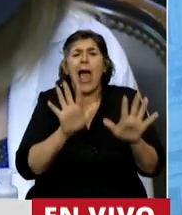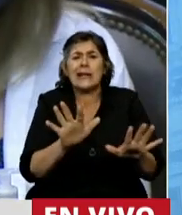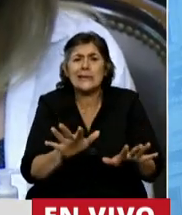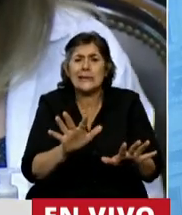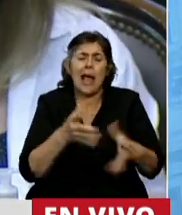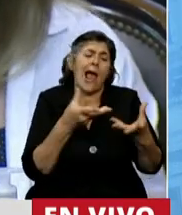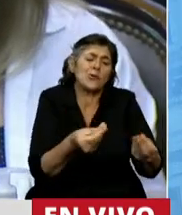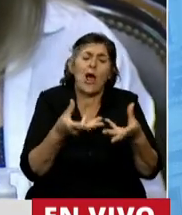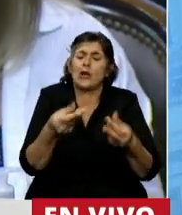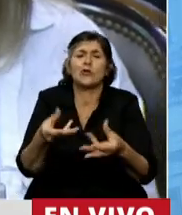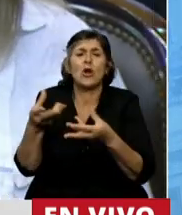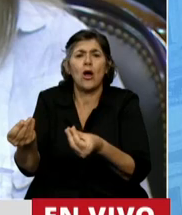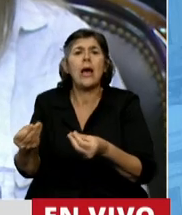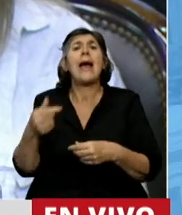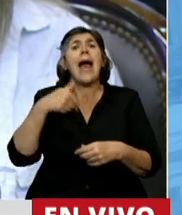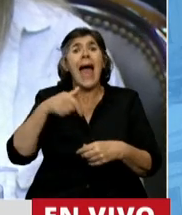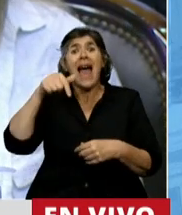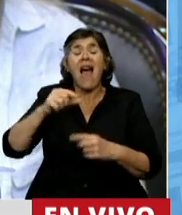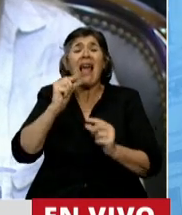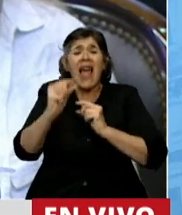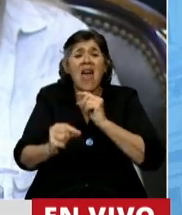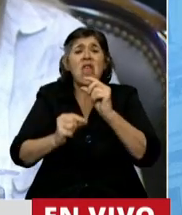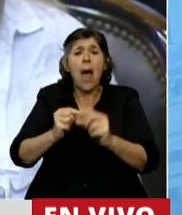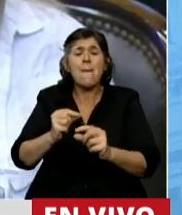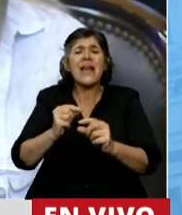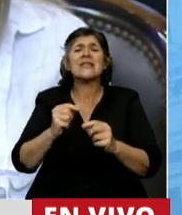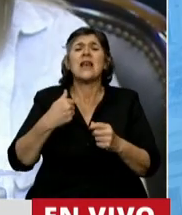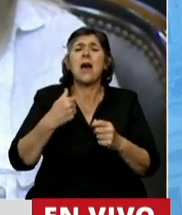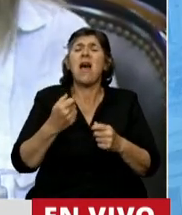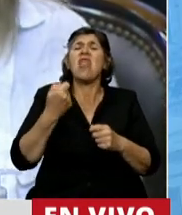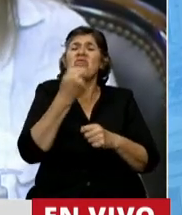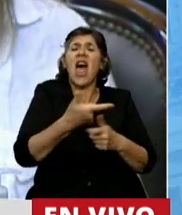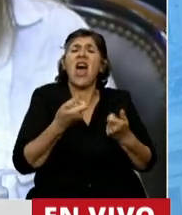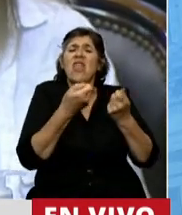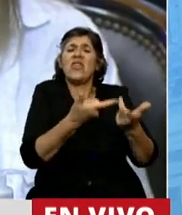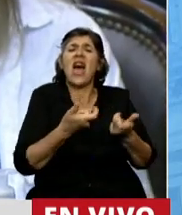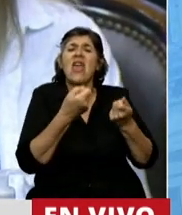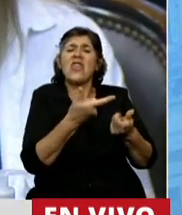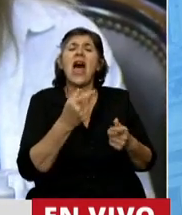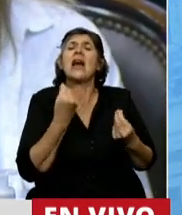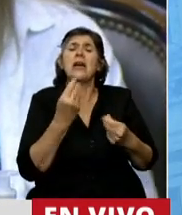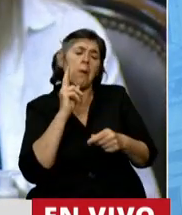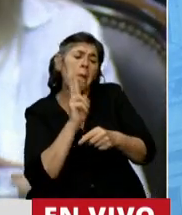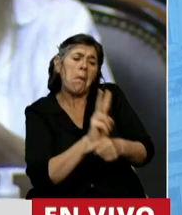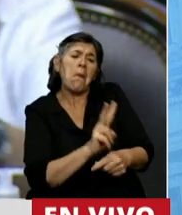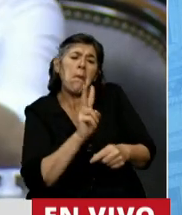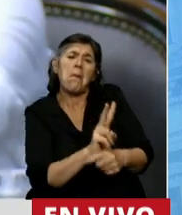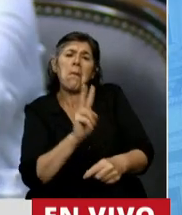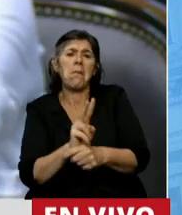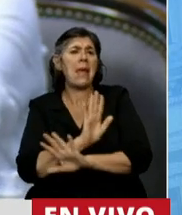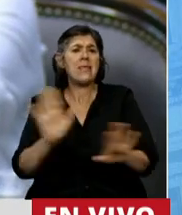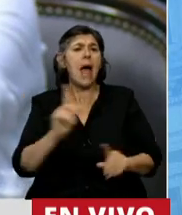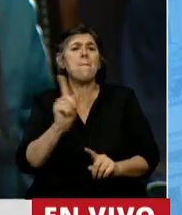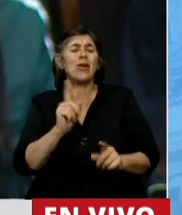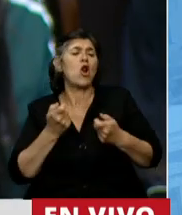estamos viendo cómo ampliamos, no derechos, sino cómo ampliamos el asistencialismo. El